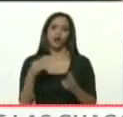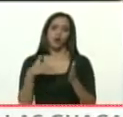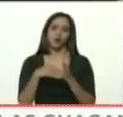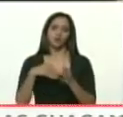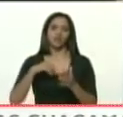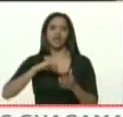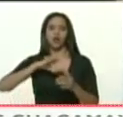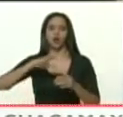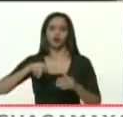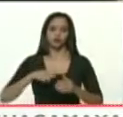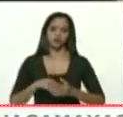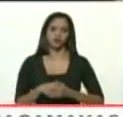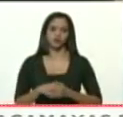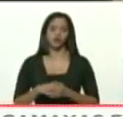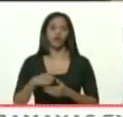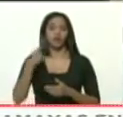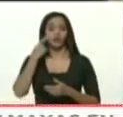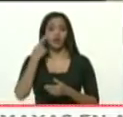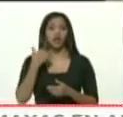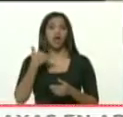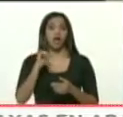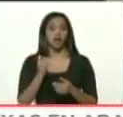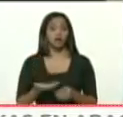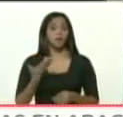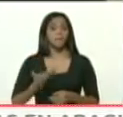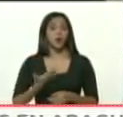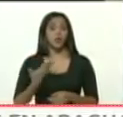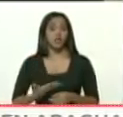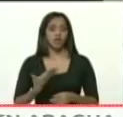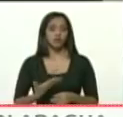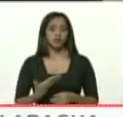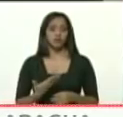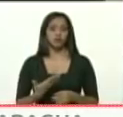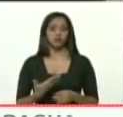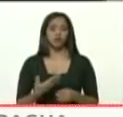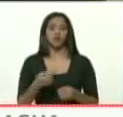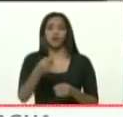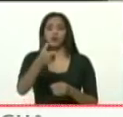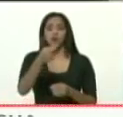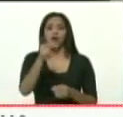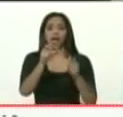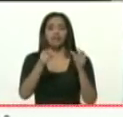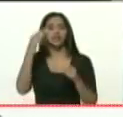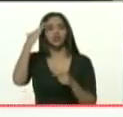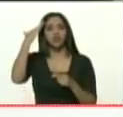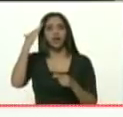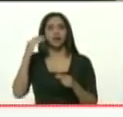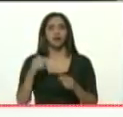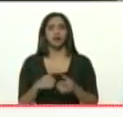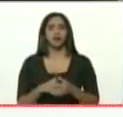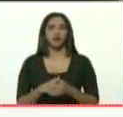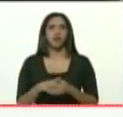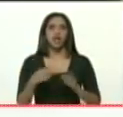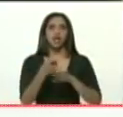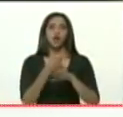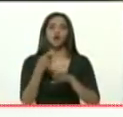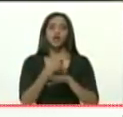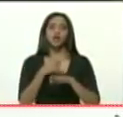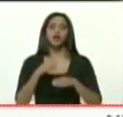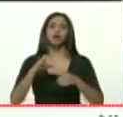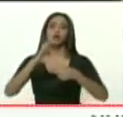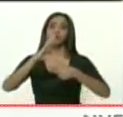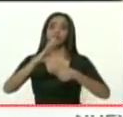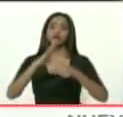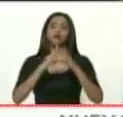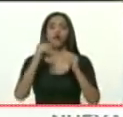Y fíjate que hay un caso bien importante que muy poca gente lo sabe. El gobierno norteamericano todos los